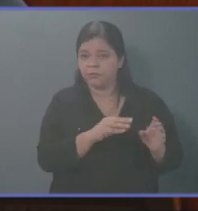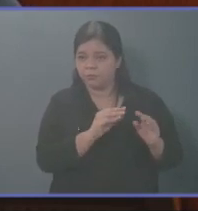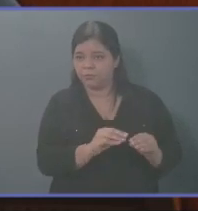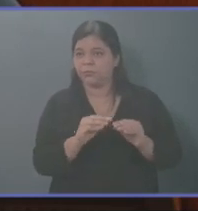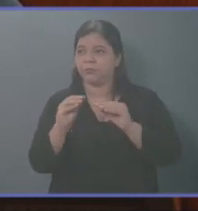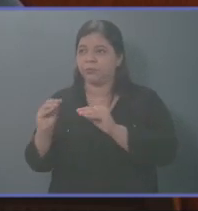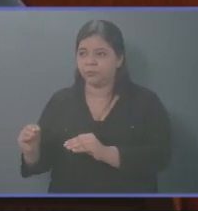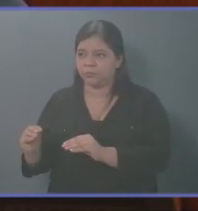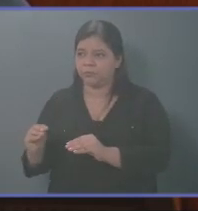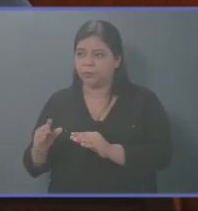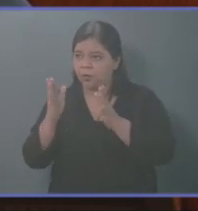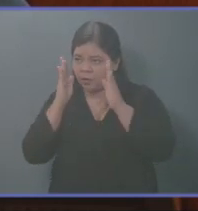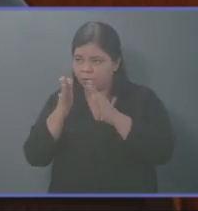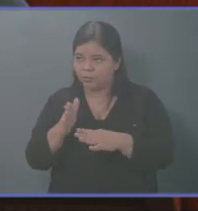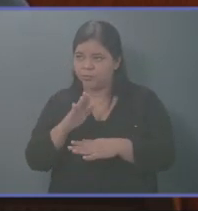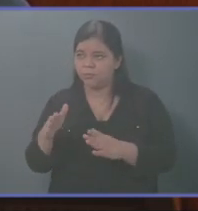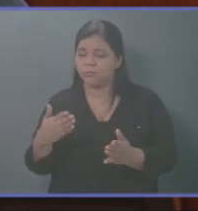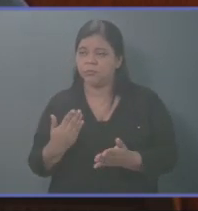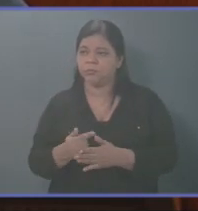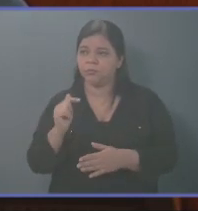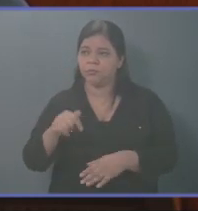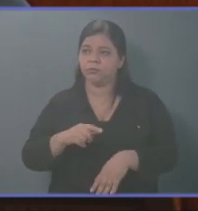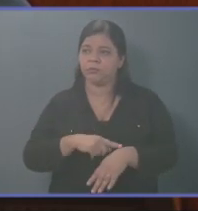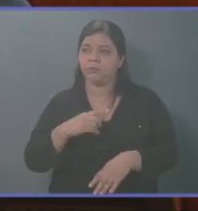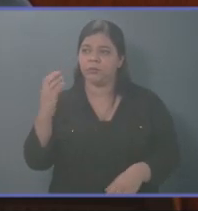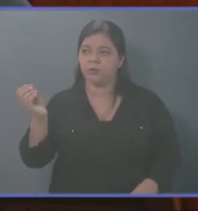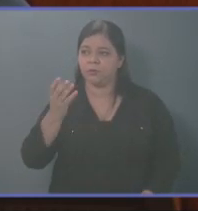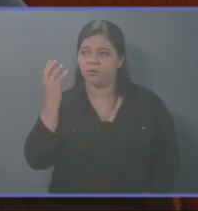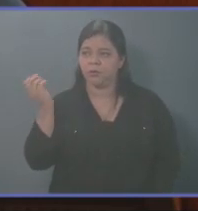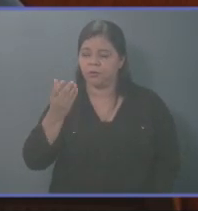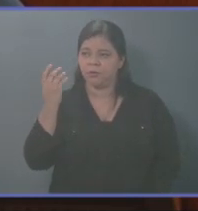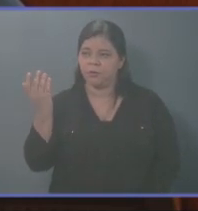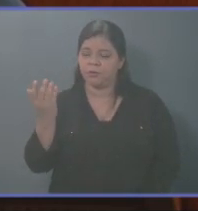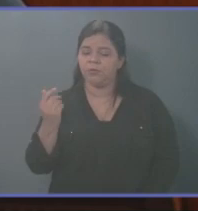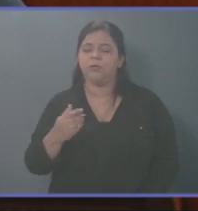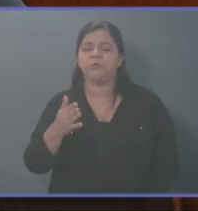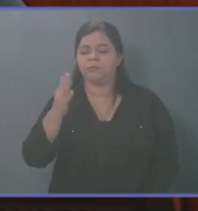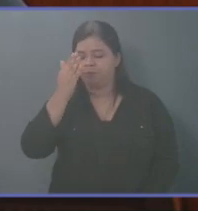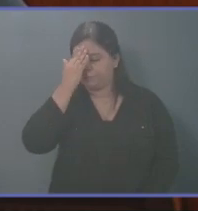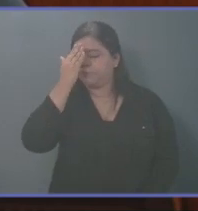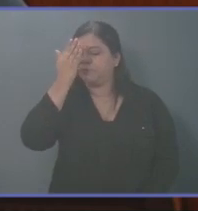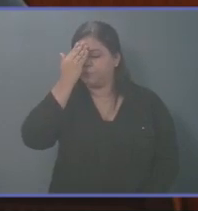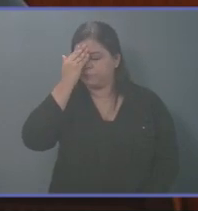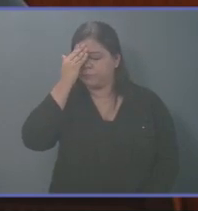utilizado en la atención de esta emergencia. Definitivamente,